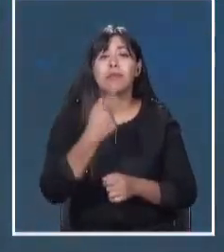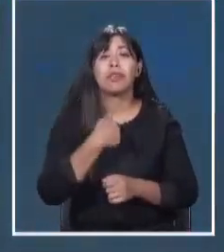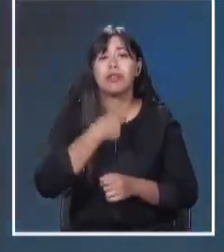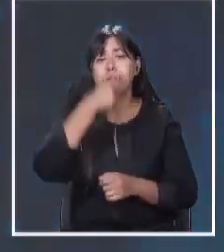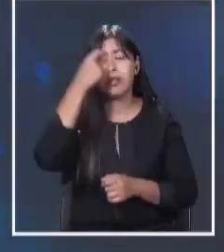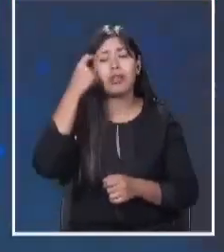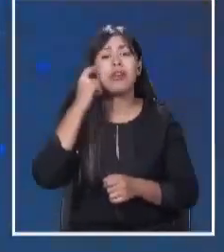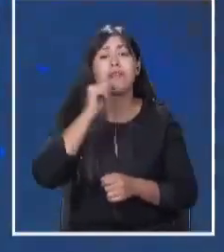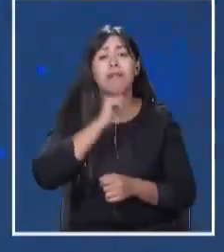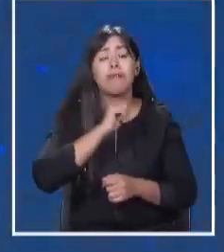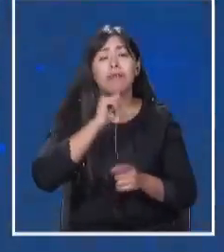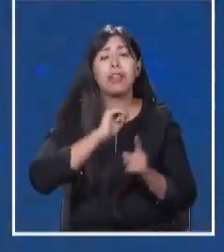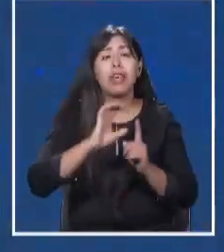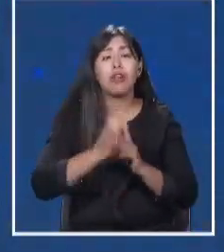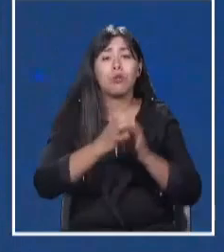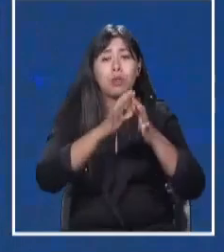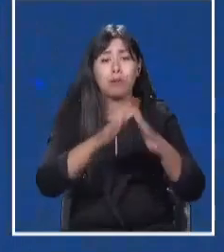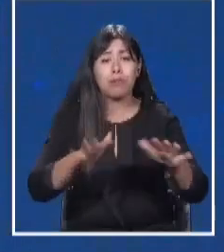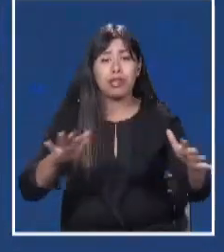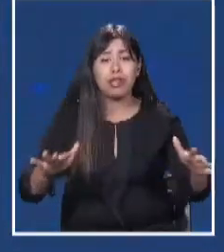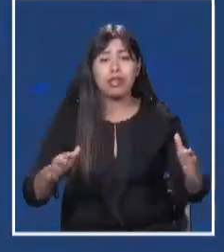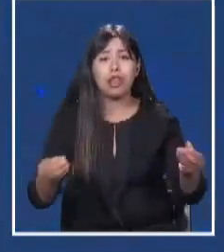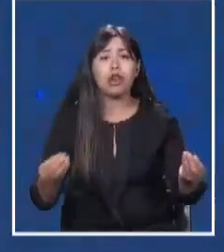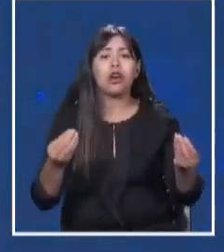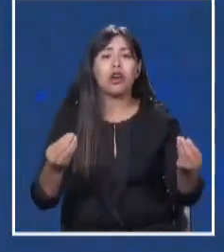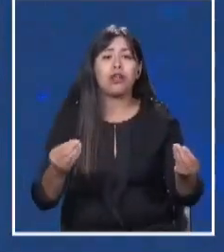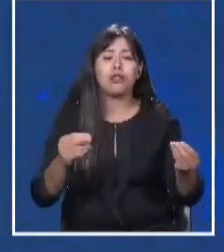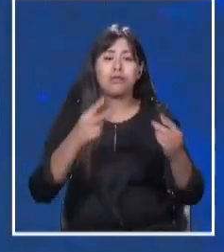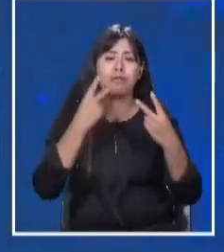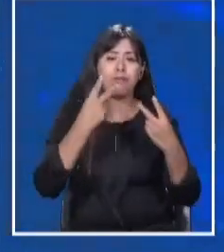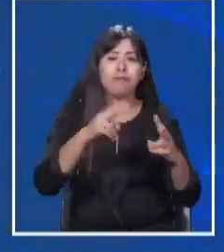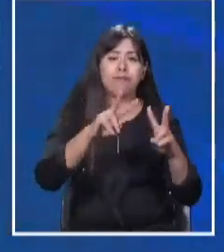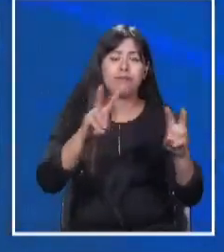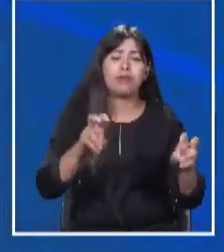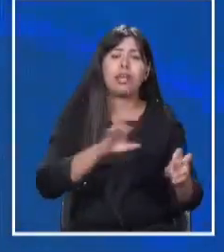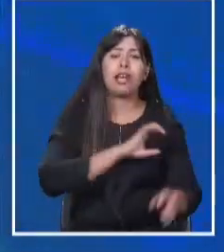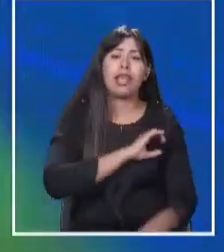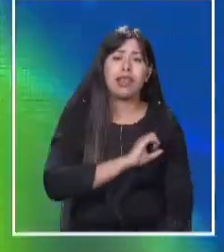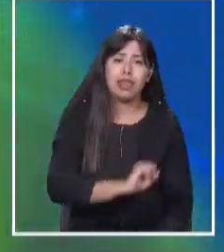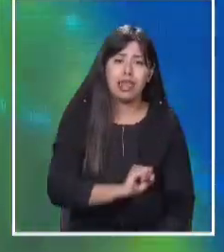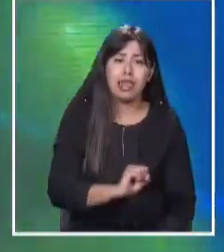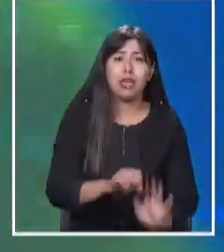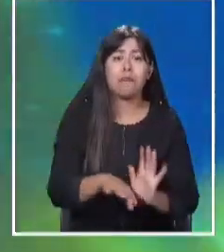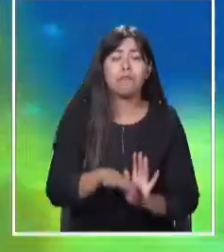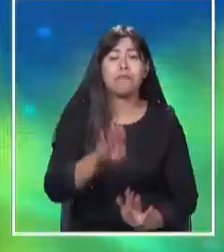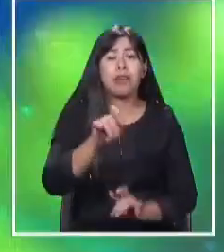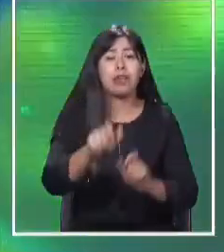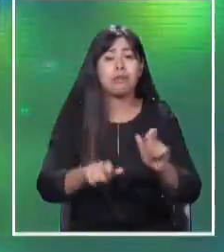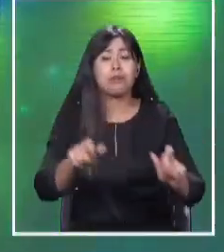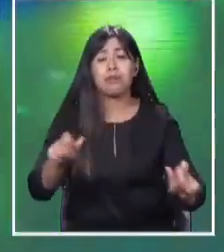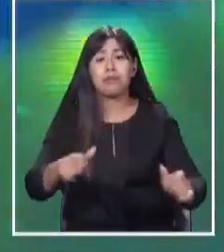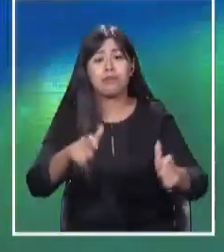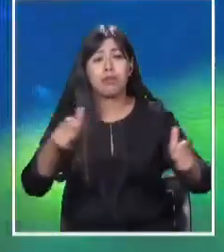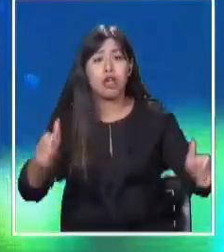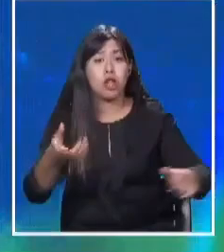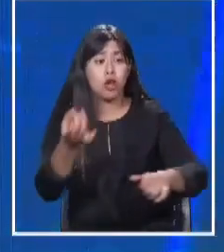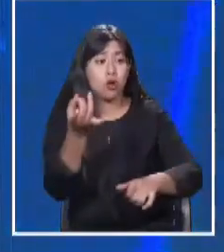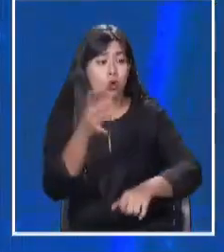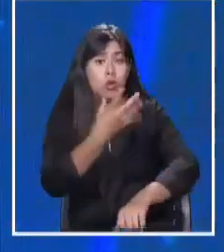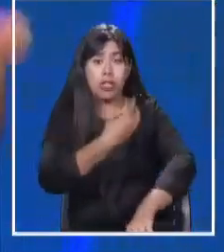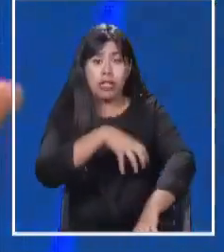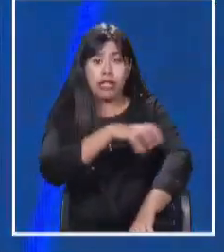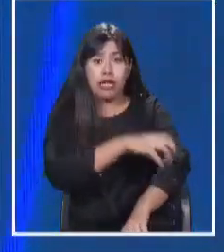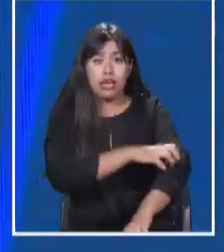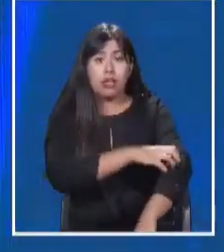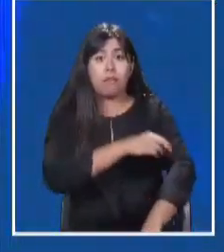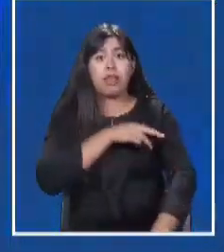falta de cultura marítima, obviamente, es una mirada desde Santiago, donde está la mayor cantidad de población, la única región, la